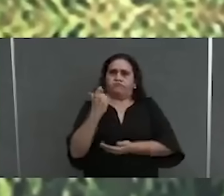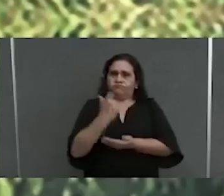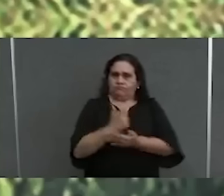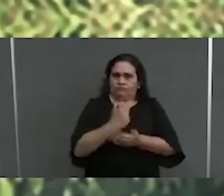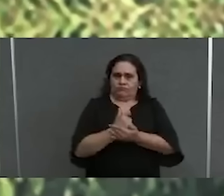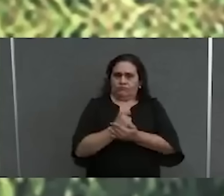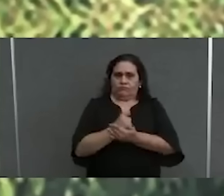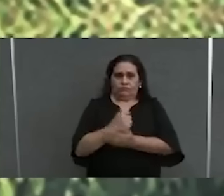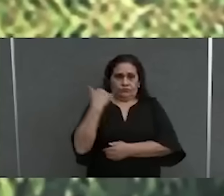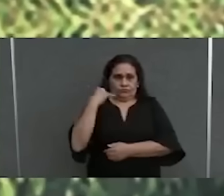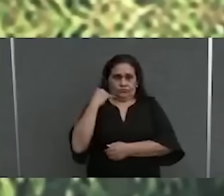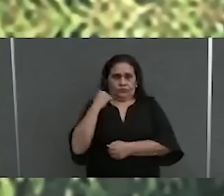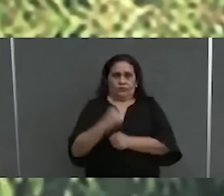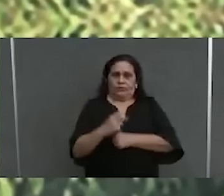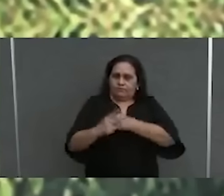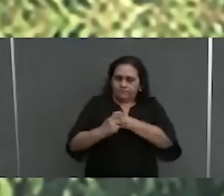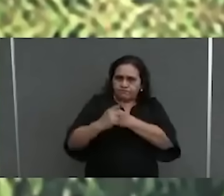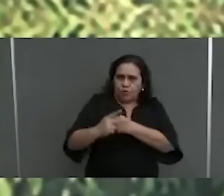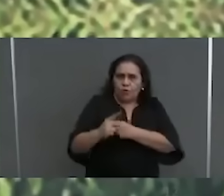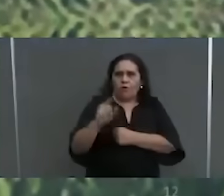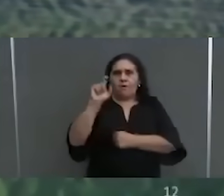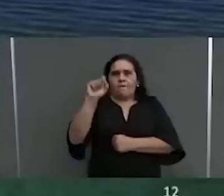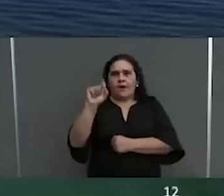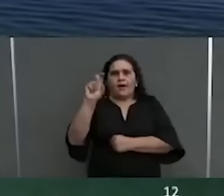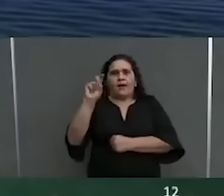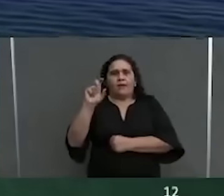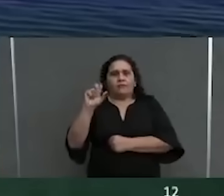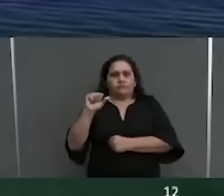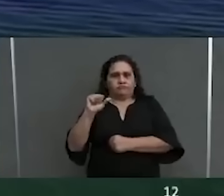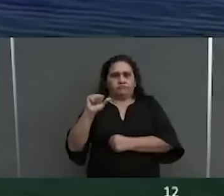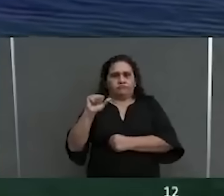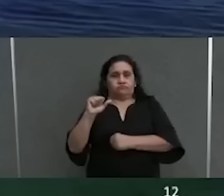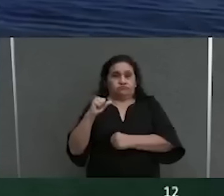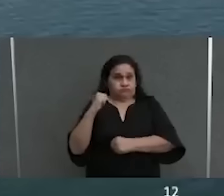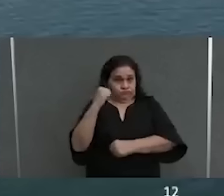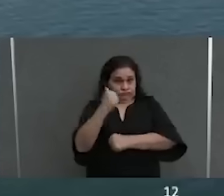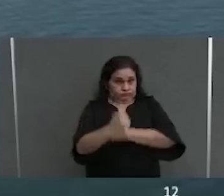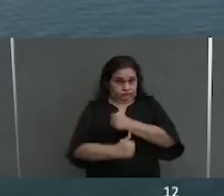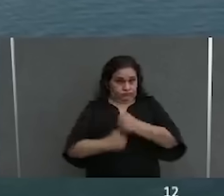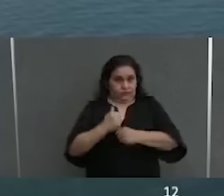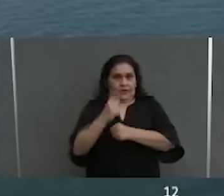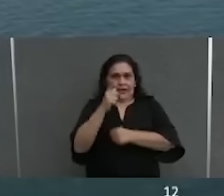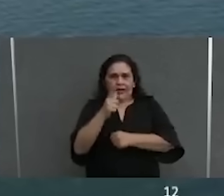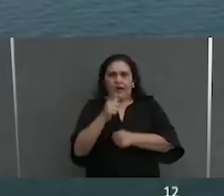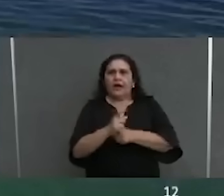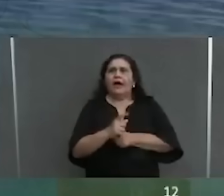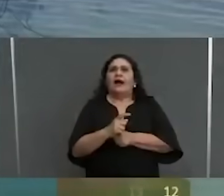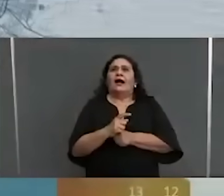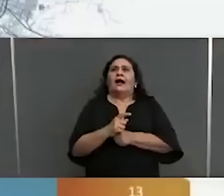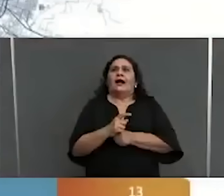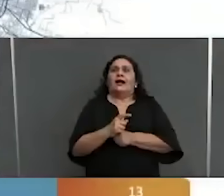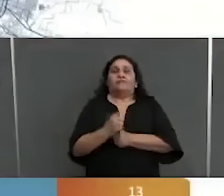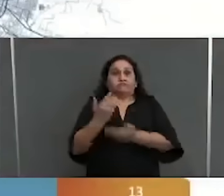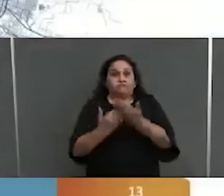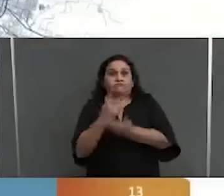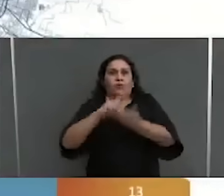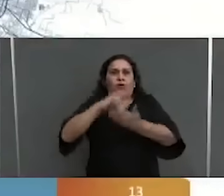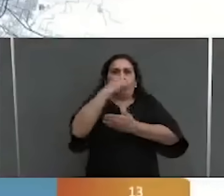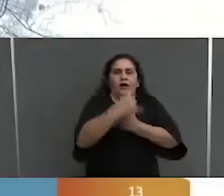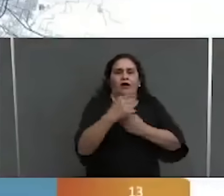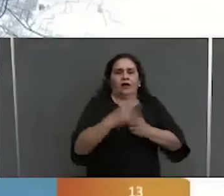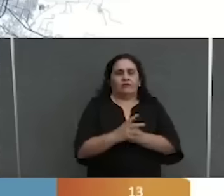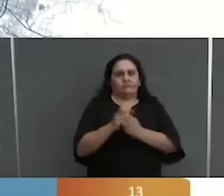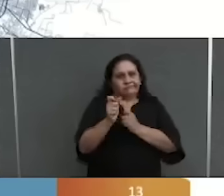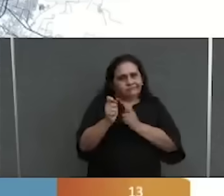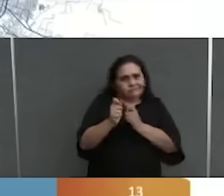30 años? Pues una de las cosas que estamos haciendo son los proyectos estratégicos que mucho hemos hablado y que ustedes conocen. Y uno